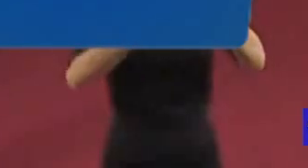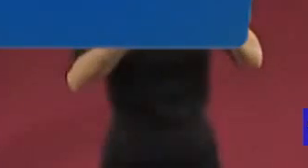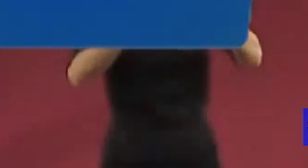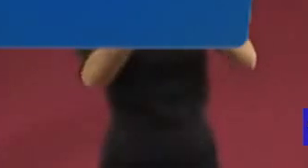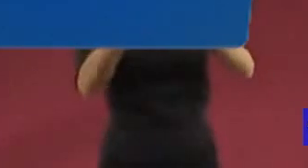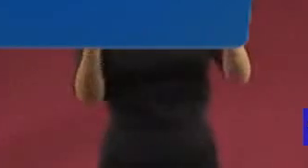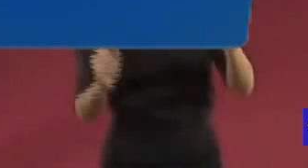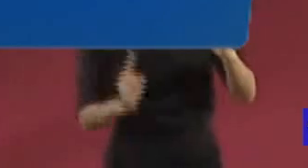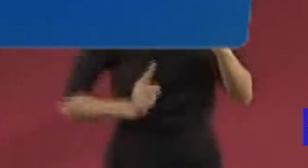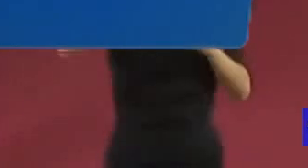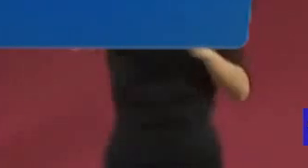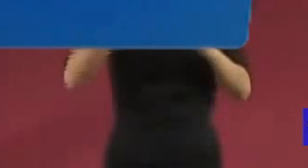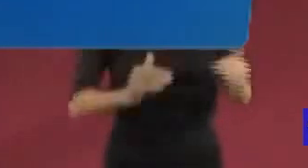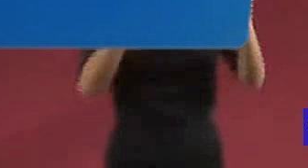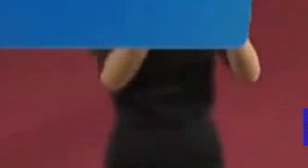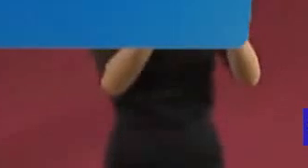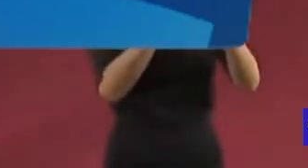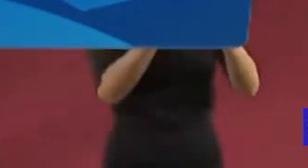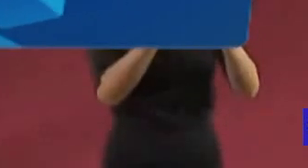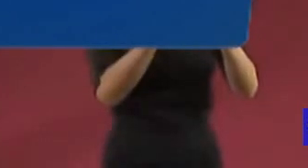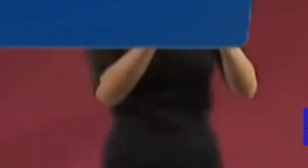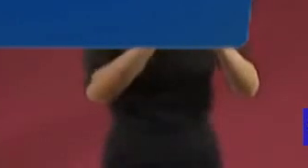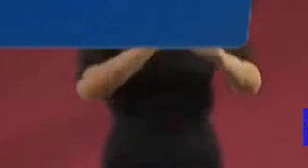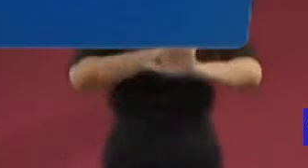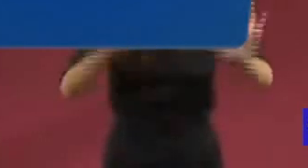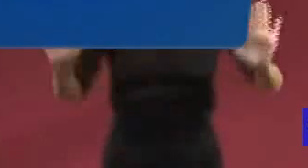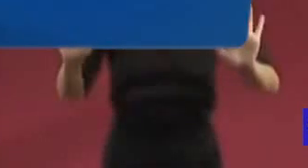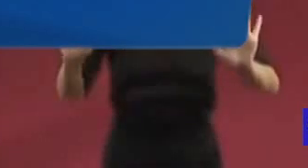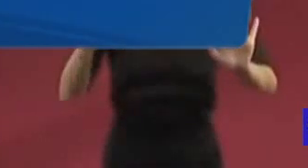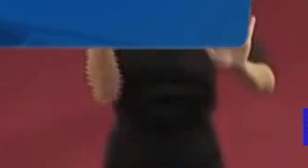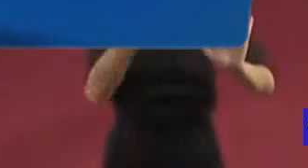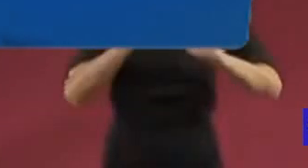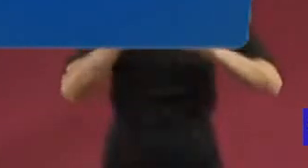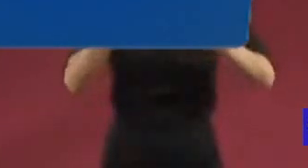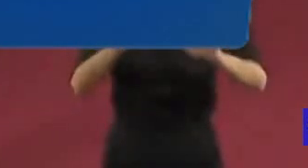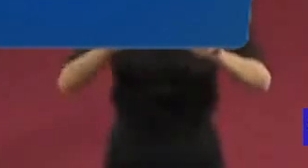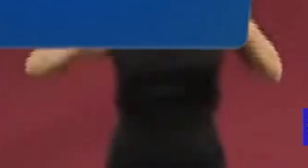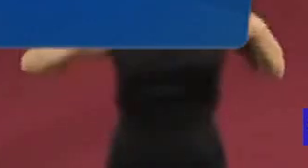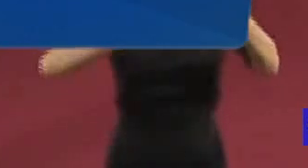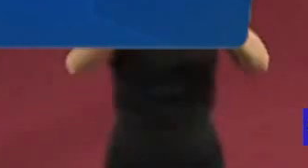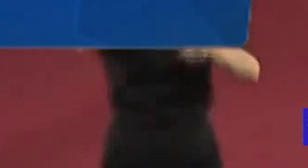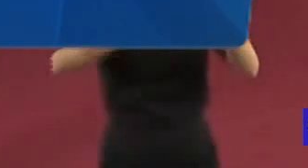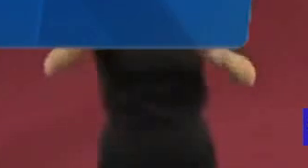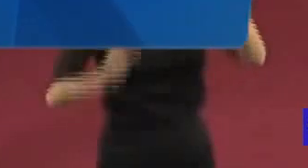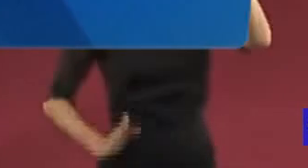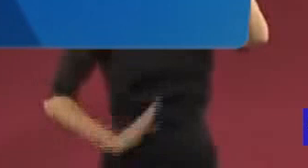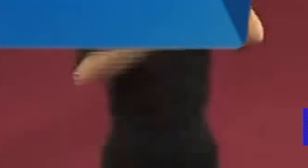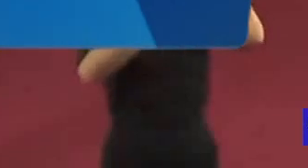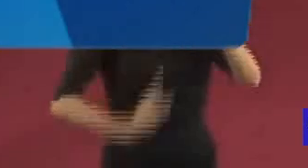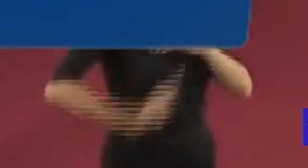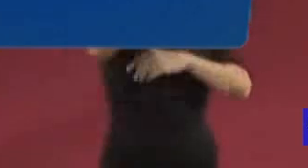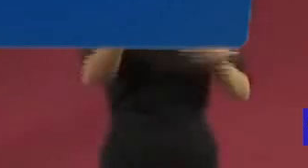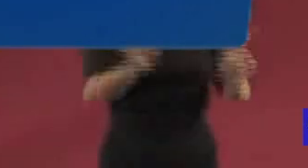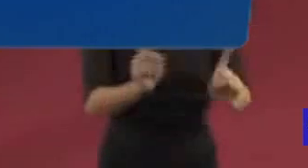nadie esperaba que fuese tan grande o que se animara pero me parece que la Argentina para dar un cambio histórico de rumbo eh